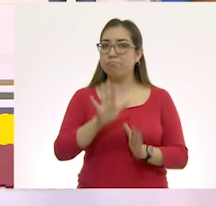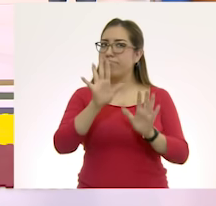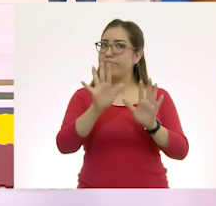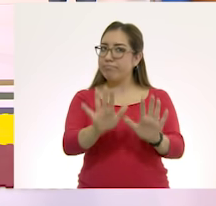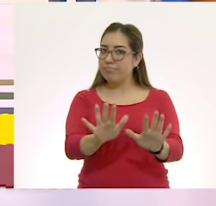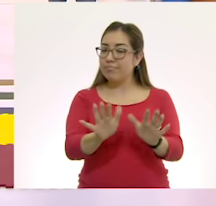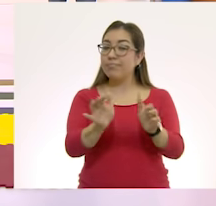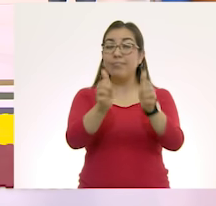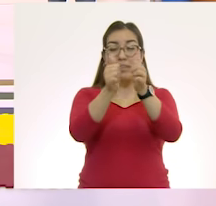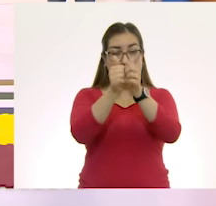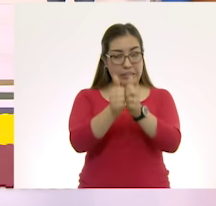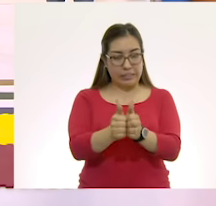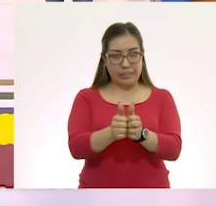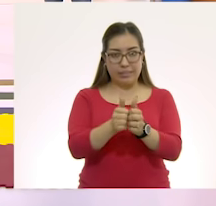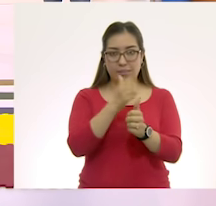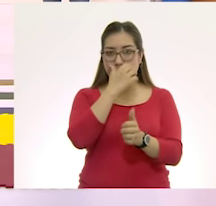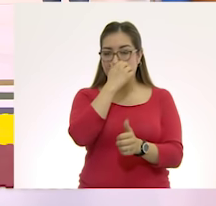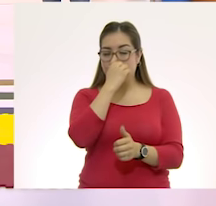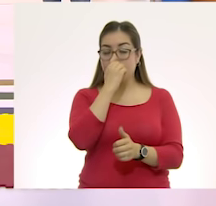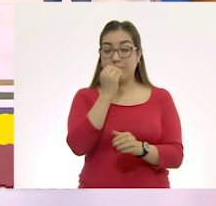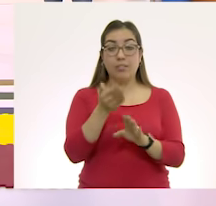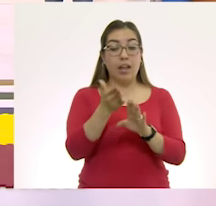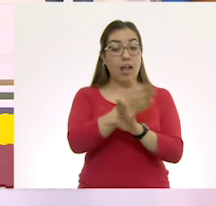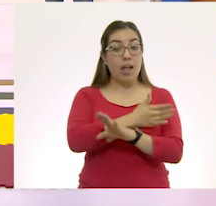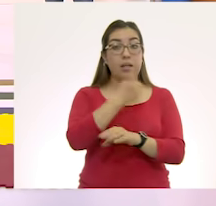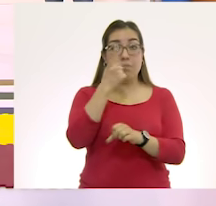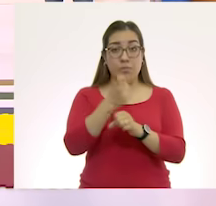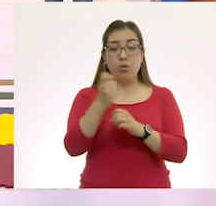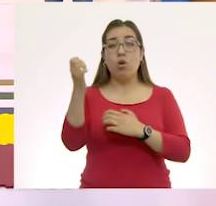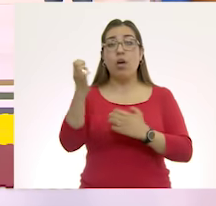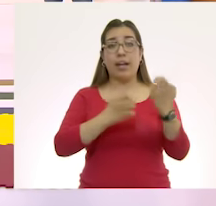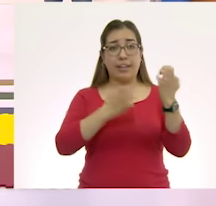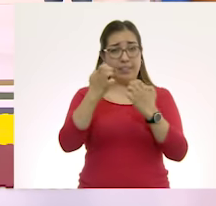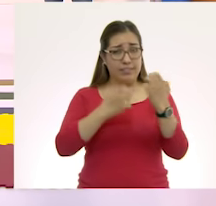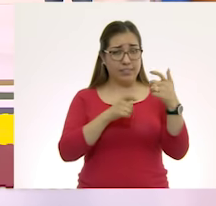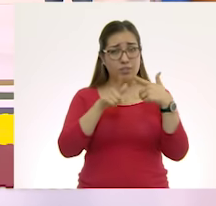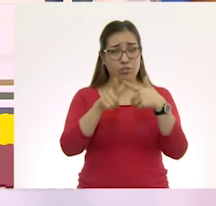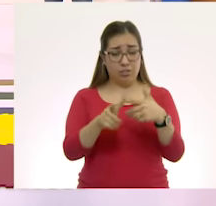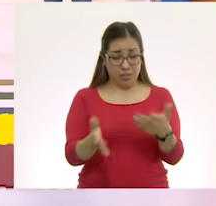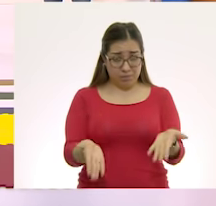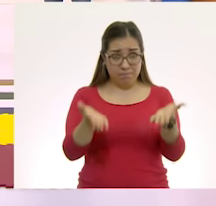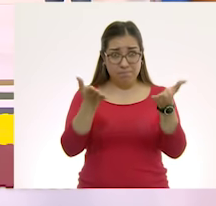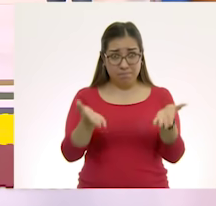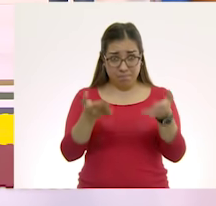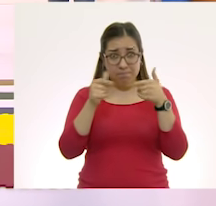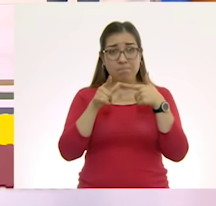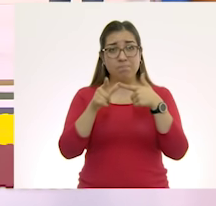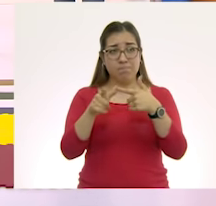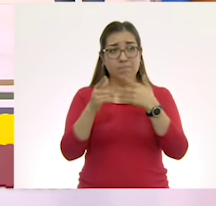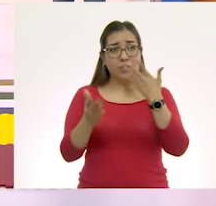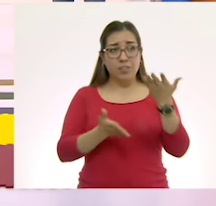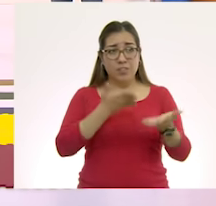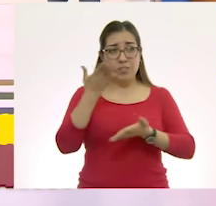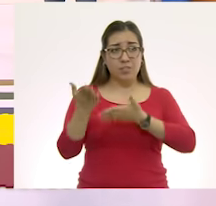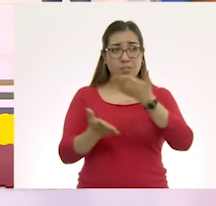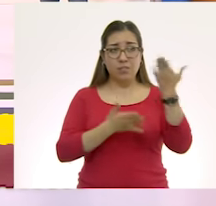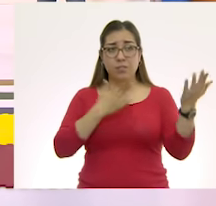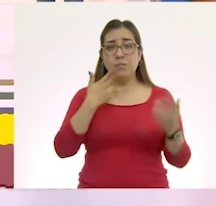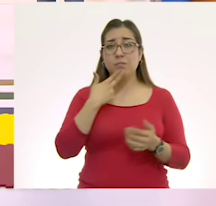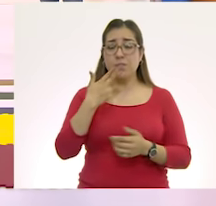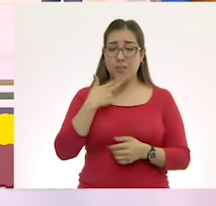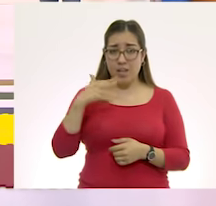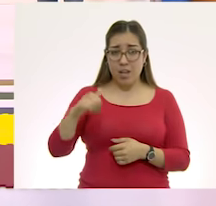Pero antes de continuar, vamos a seguir moviendo el cuerpo, así que actívate, sigue bailando, aprovecha los movimientos